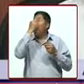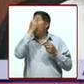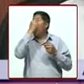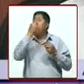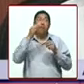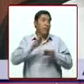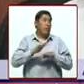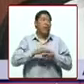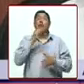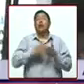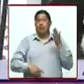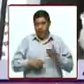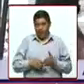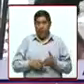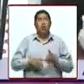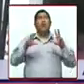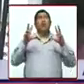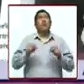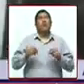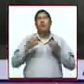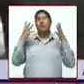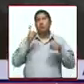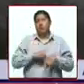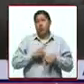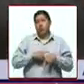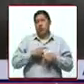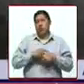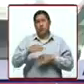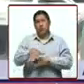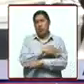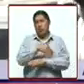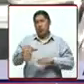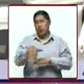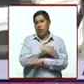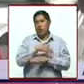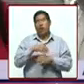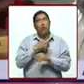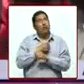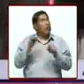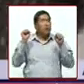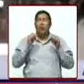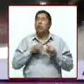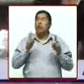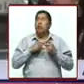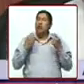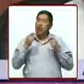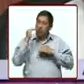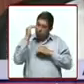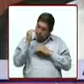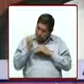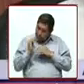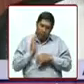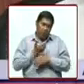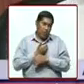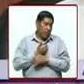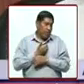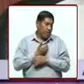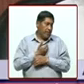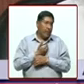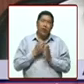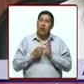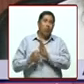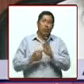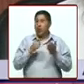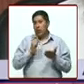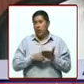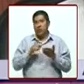más recomendable, ¿qué sería? No estar mucho tiempo al aire libre, que prácticamente es imposible, pero por lo menos disminuir nuestra